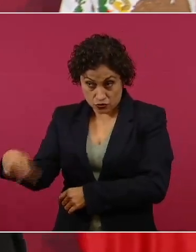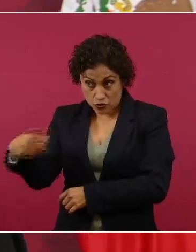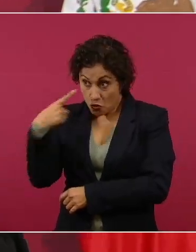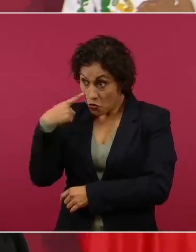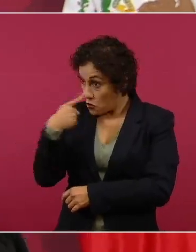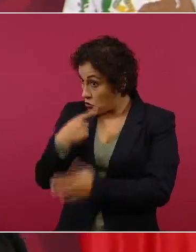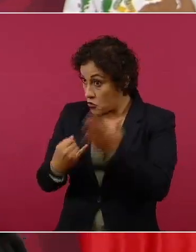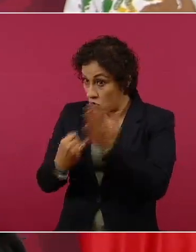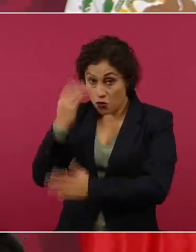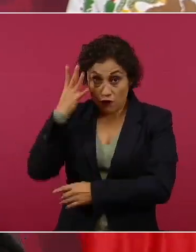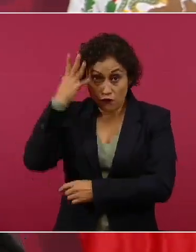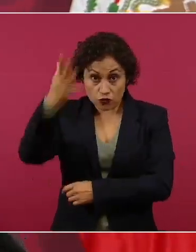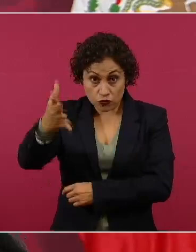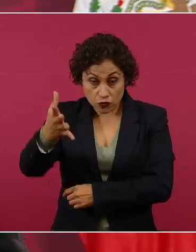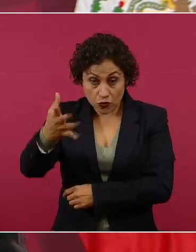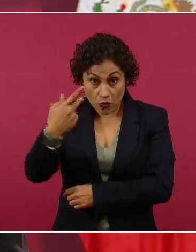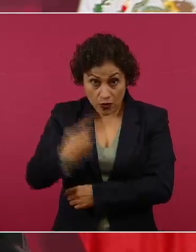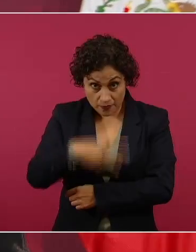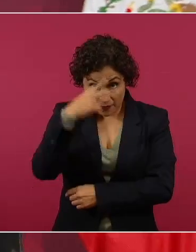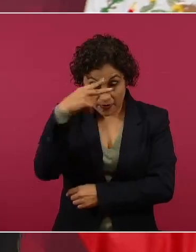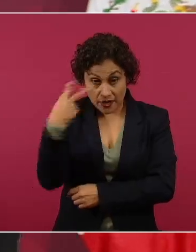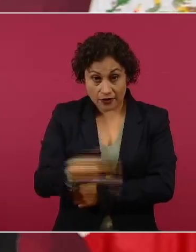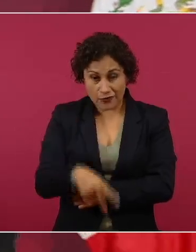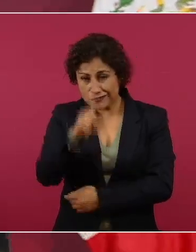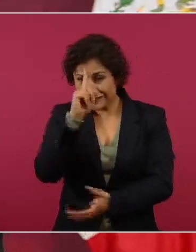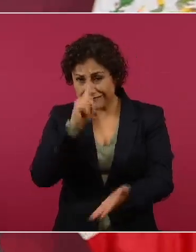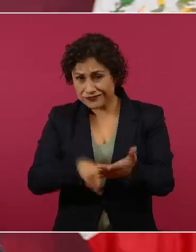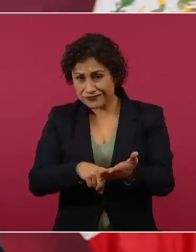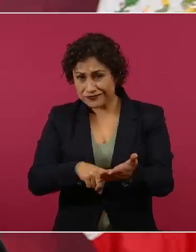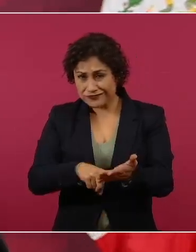país y de todos sus